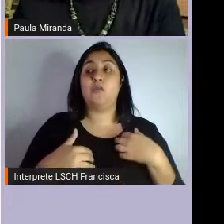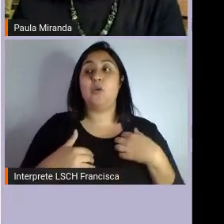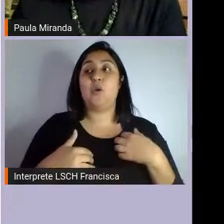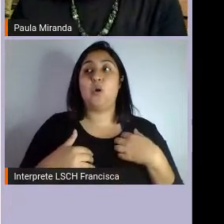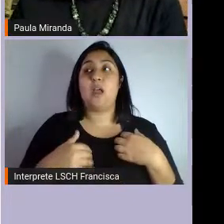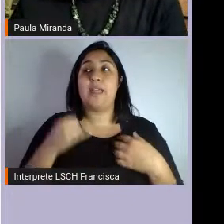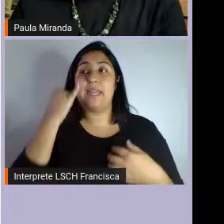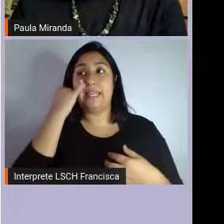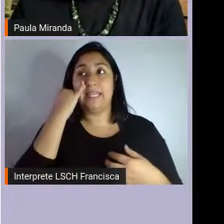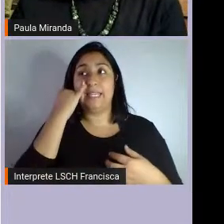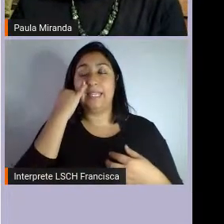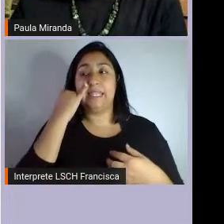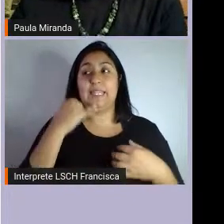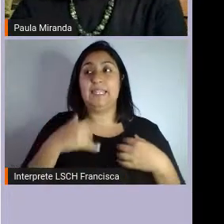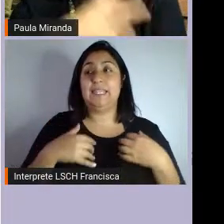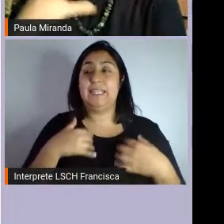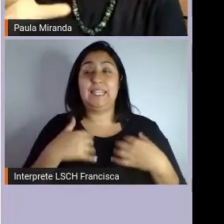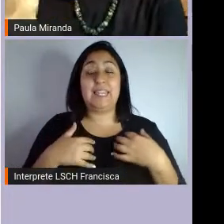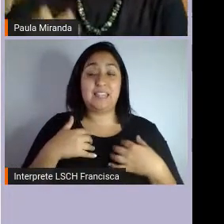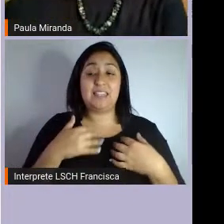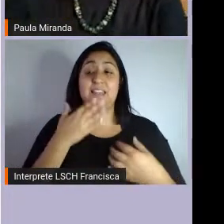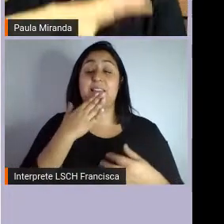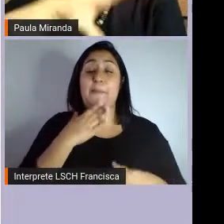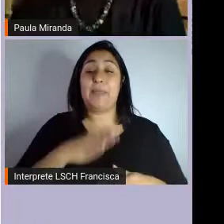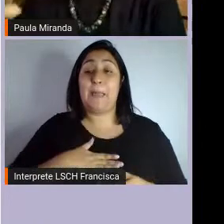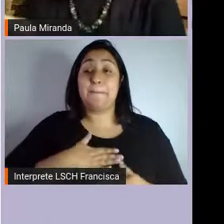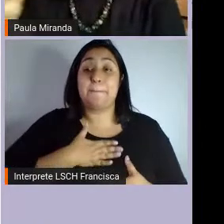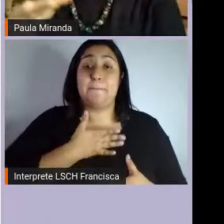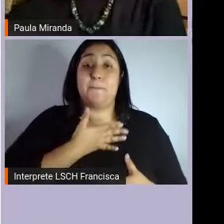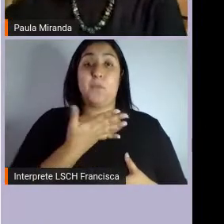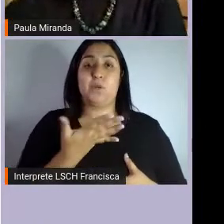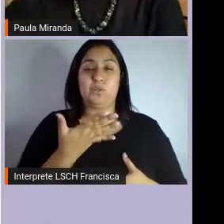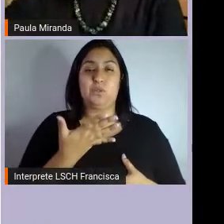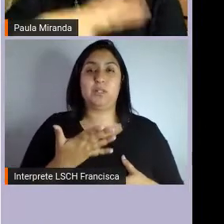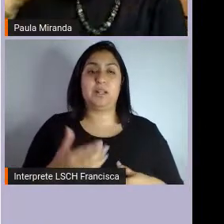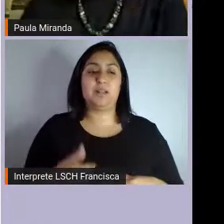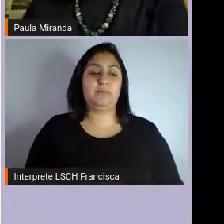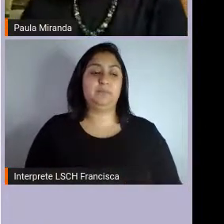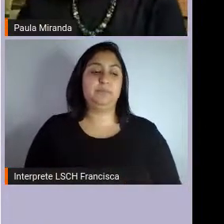sabemos. Entonces, aquí aparece esta